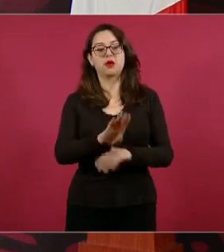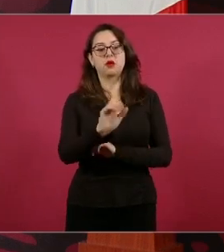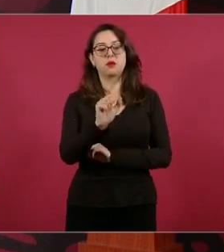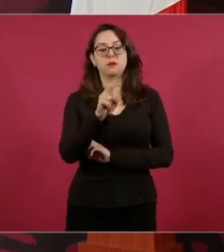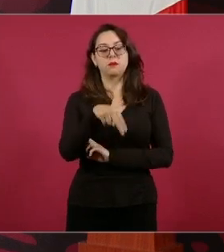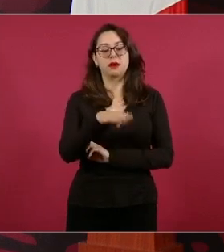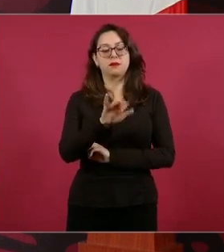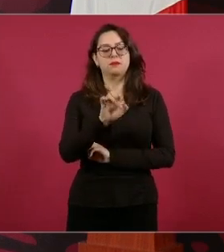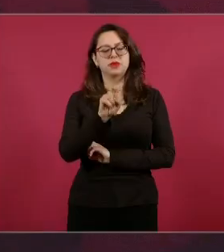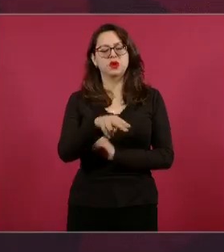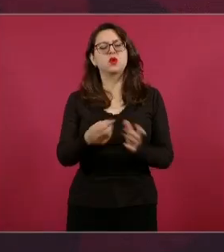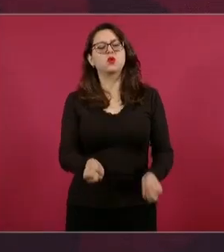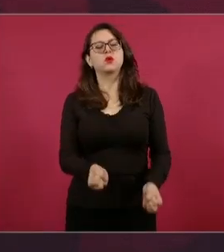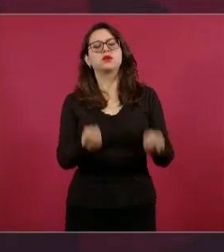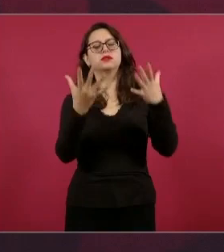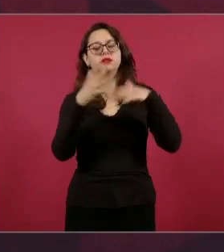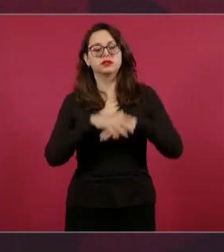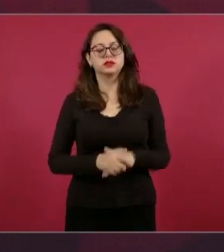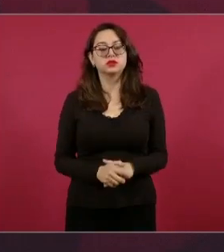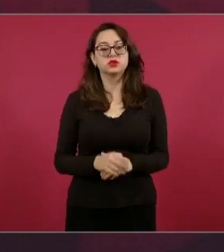2,750 sucursales.